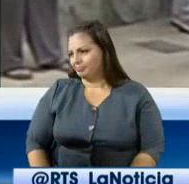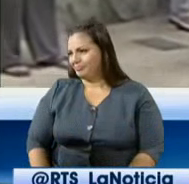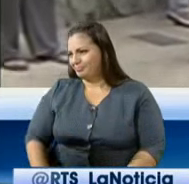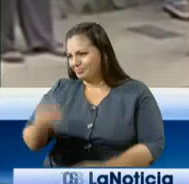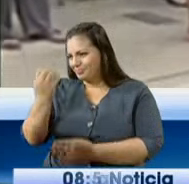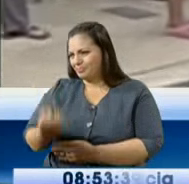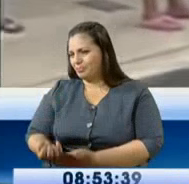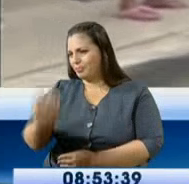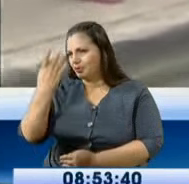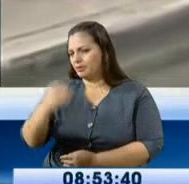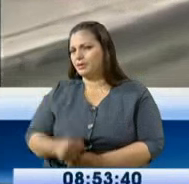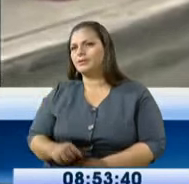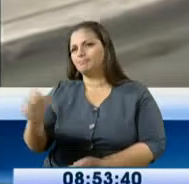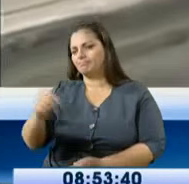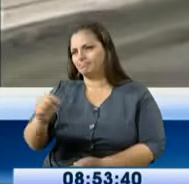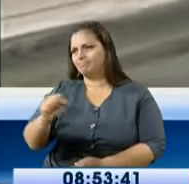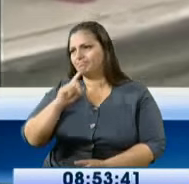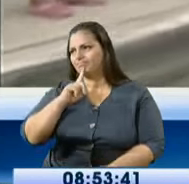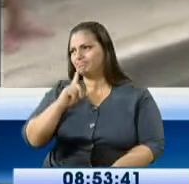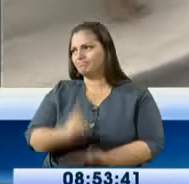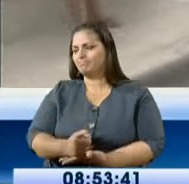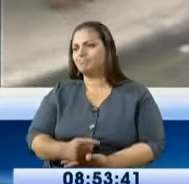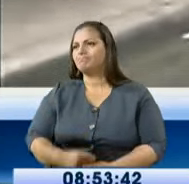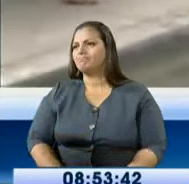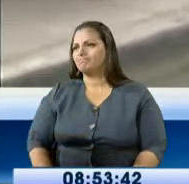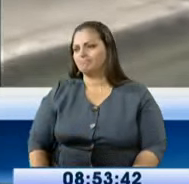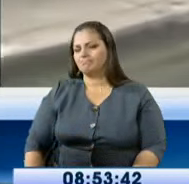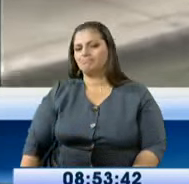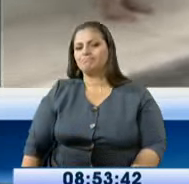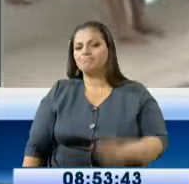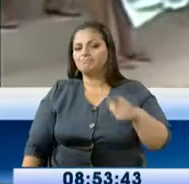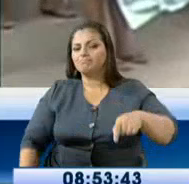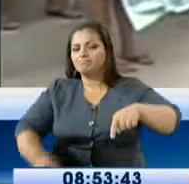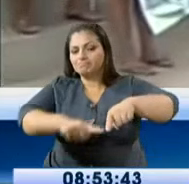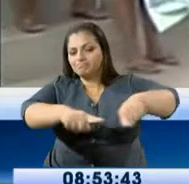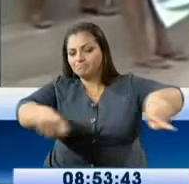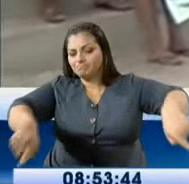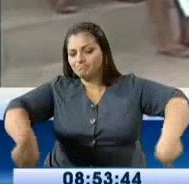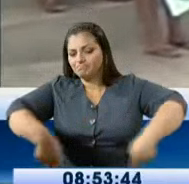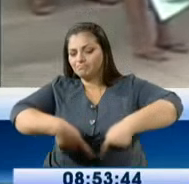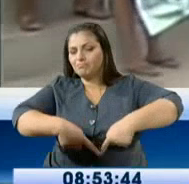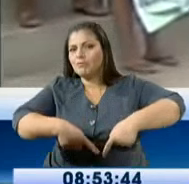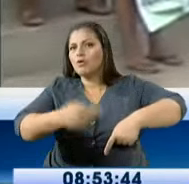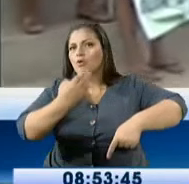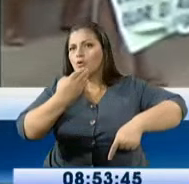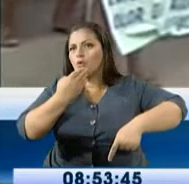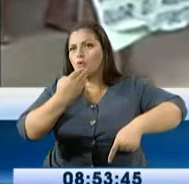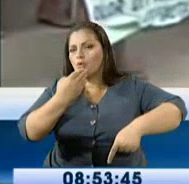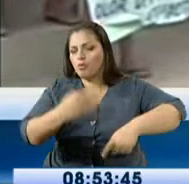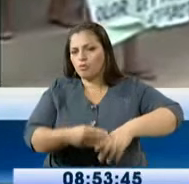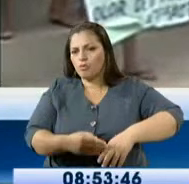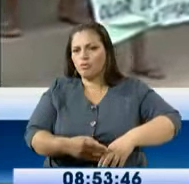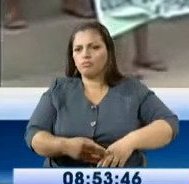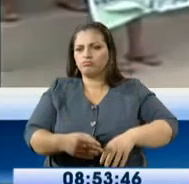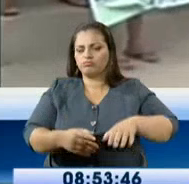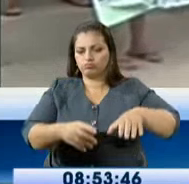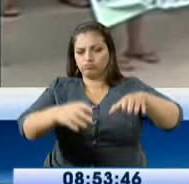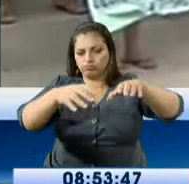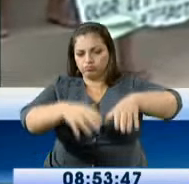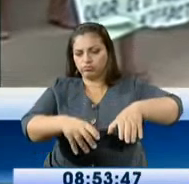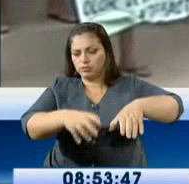días. Definitivamente el problema que estamos teniendo es un colector central, el mismo que está taponado. Hemos visto a través de nuestros buzos que hay piedra,